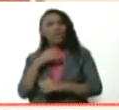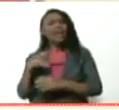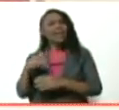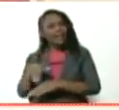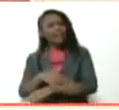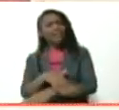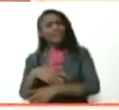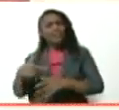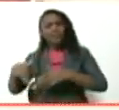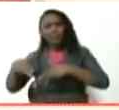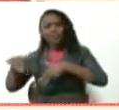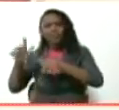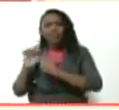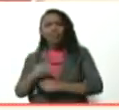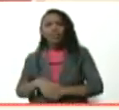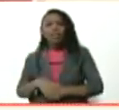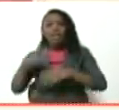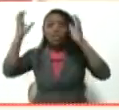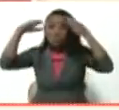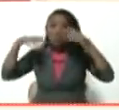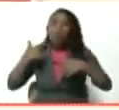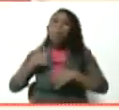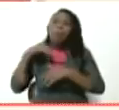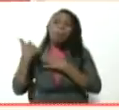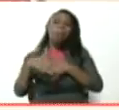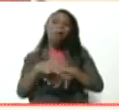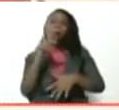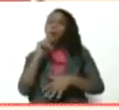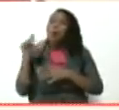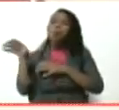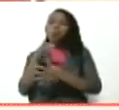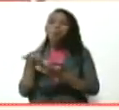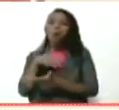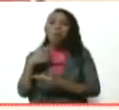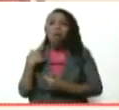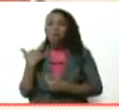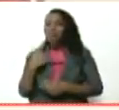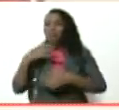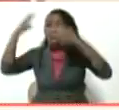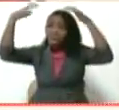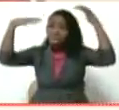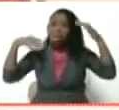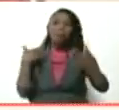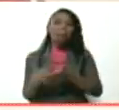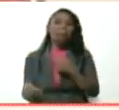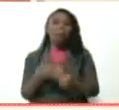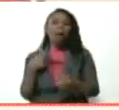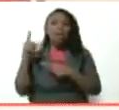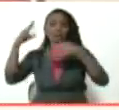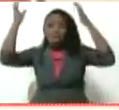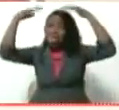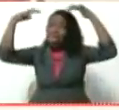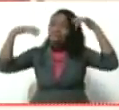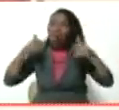calle. Si llueve, marchamos, no tenemos problema. Nos han caído unos palos de agua. Cuando a esa gente le cae un palo de